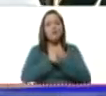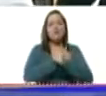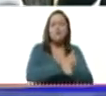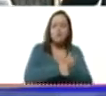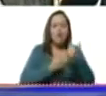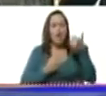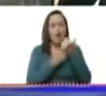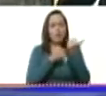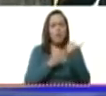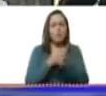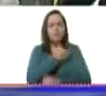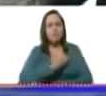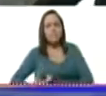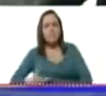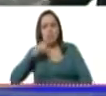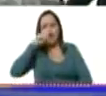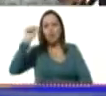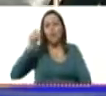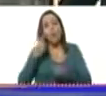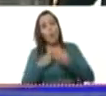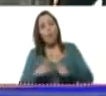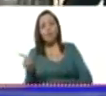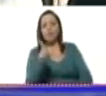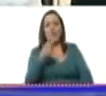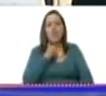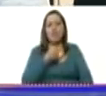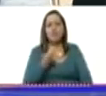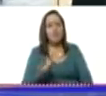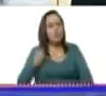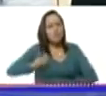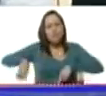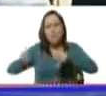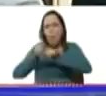apoyan. Hay quienes no les gusta, los respeto.